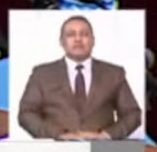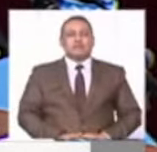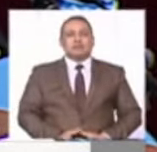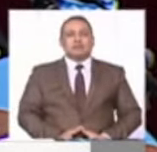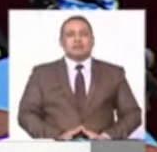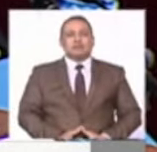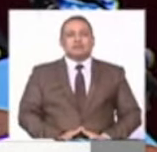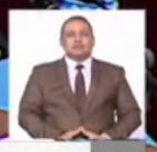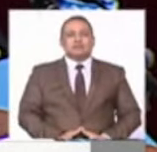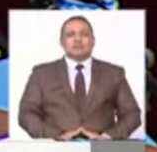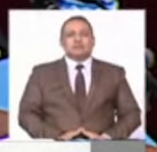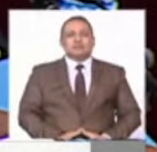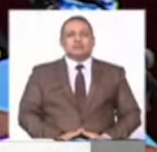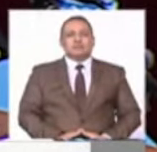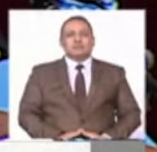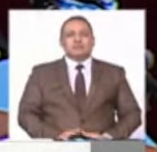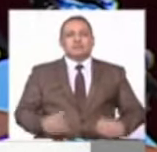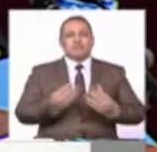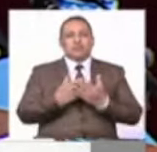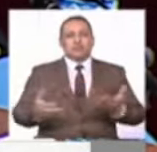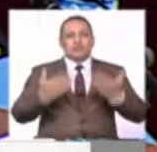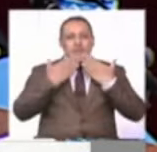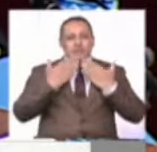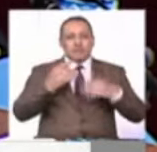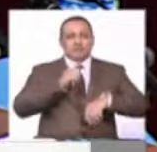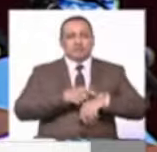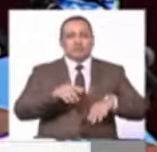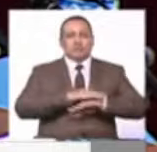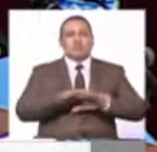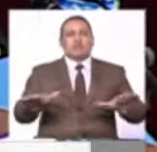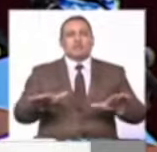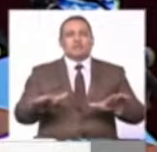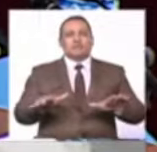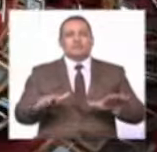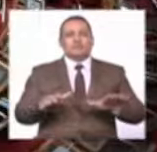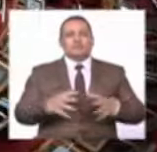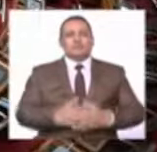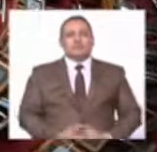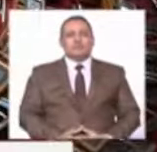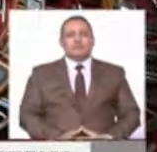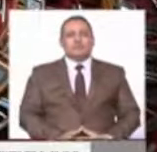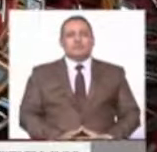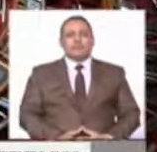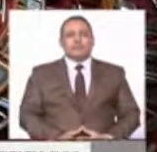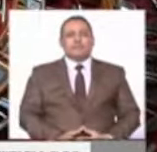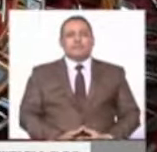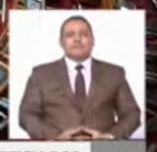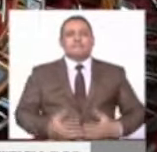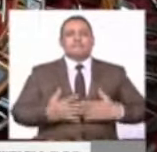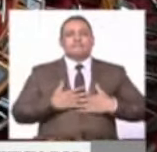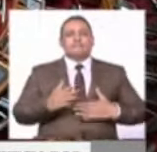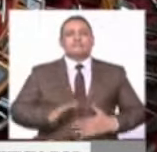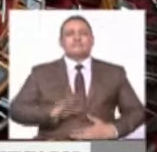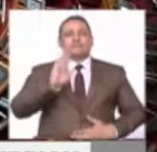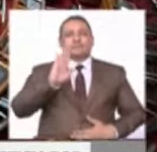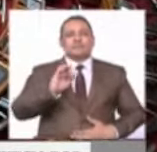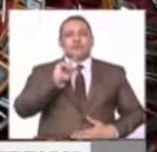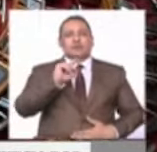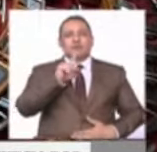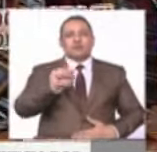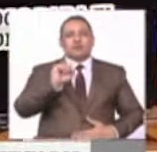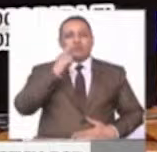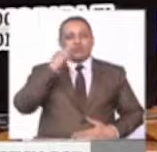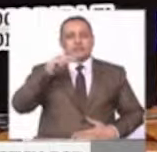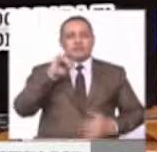ratificar Gracias doctora abat su tiempo a concluido tiene la palabra la señora Luz